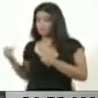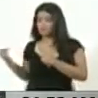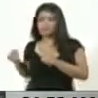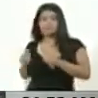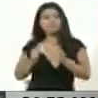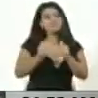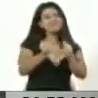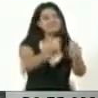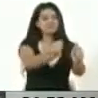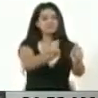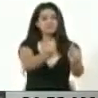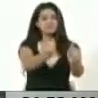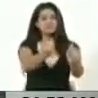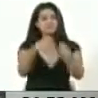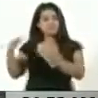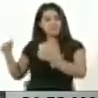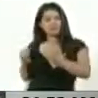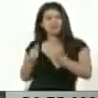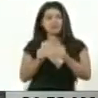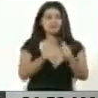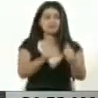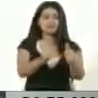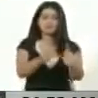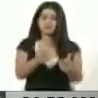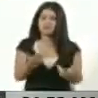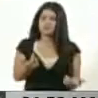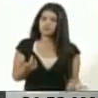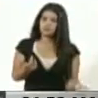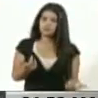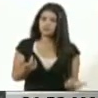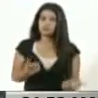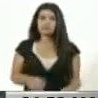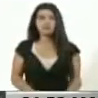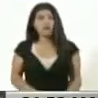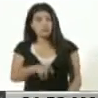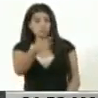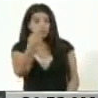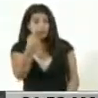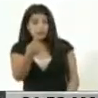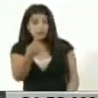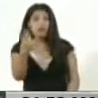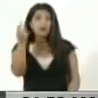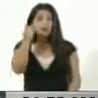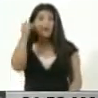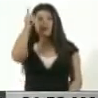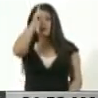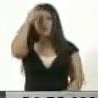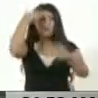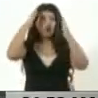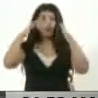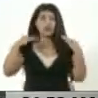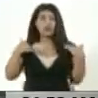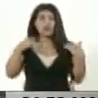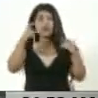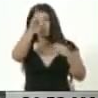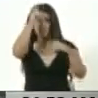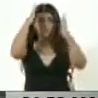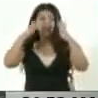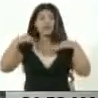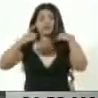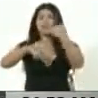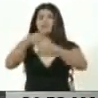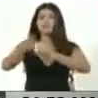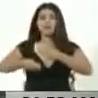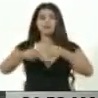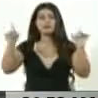el presidente Trump. Pero después de hacer una buena bailoterapia, tuviste el video de Lilian Tintori, que después sale por todos los canales de televisión